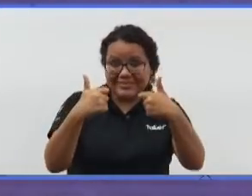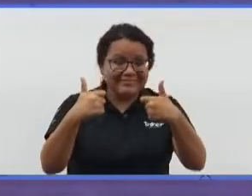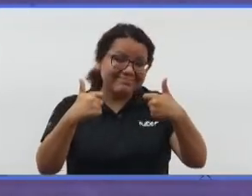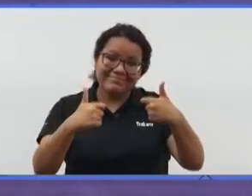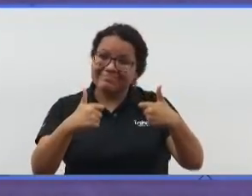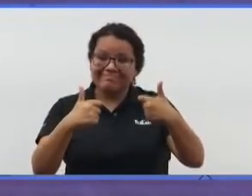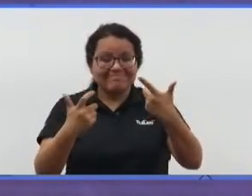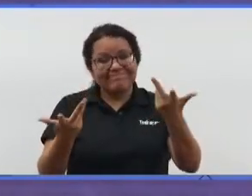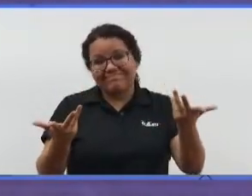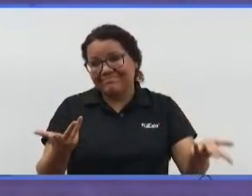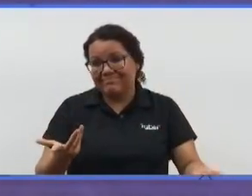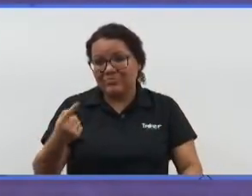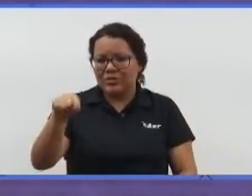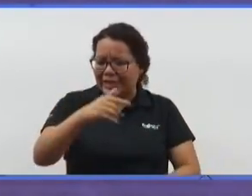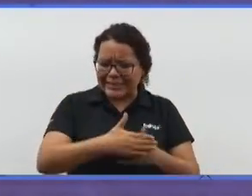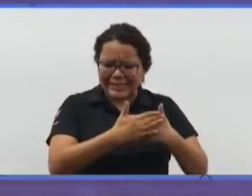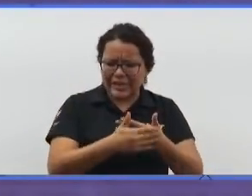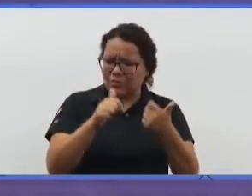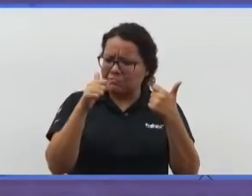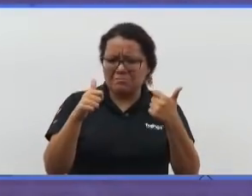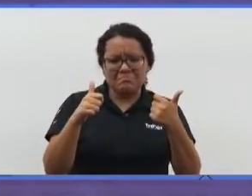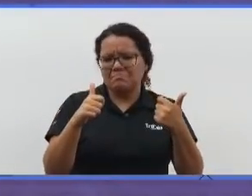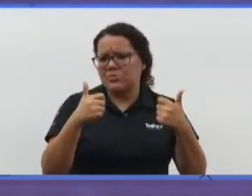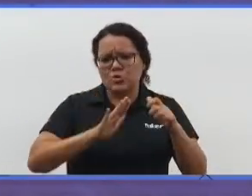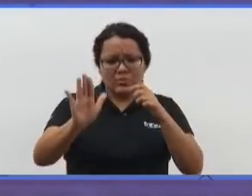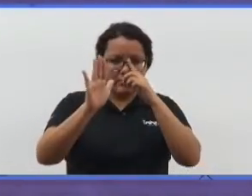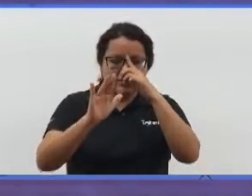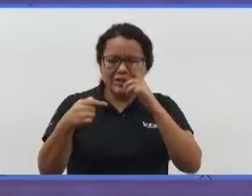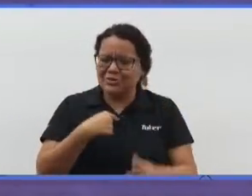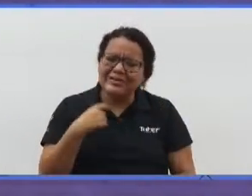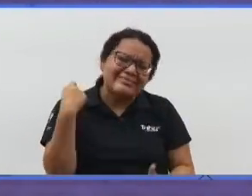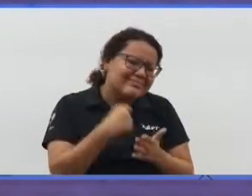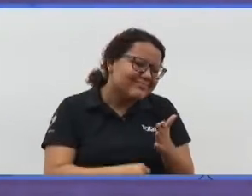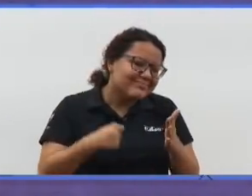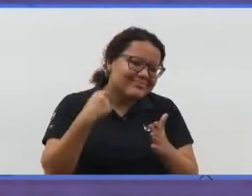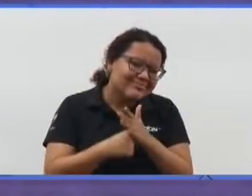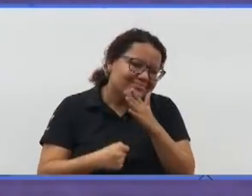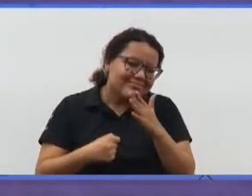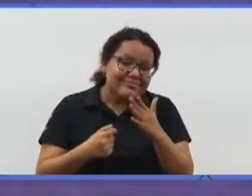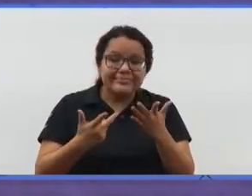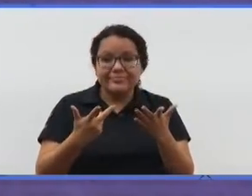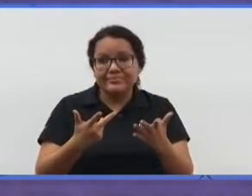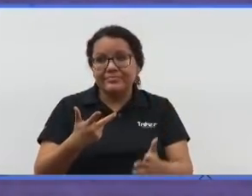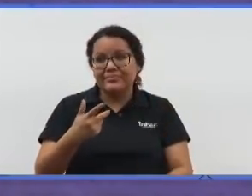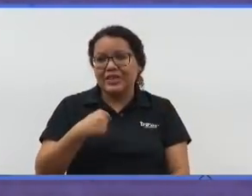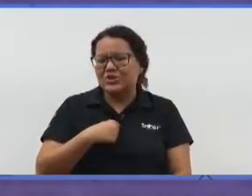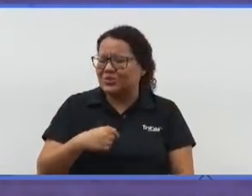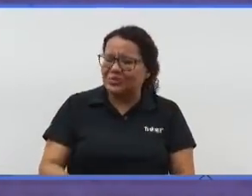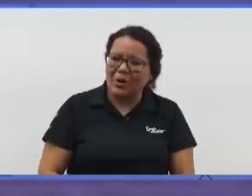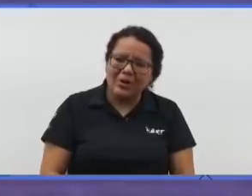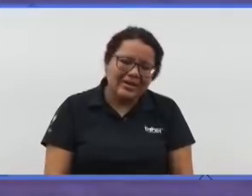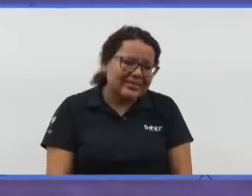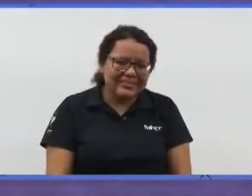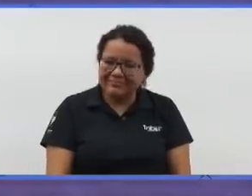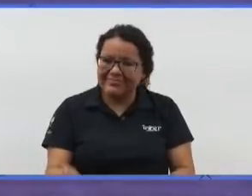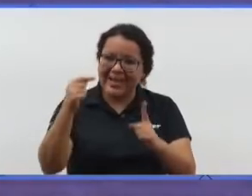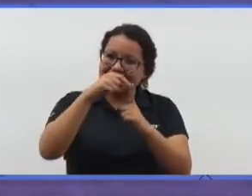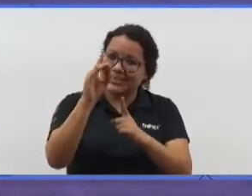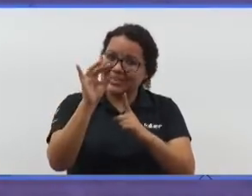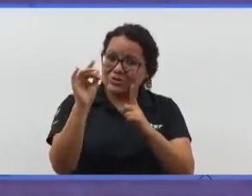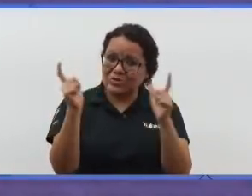una buena mamá nunca fuiste un buen hijo yo lo intenté hasta el último día mi padre cuando le di tanta guerra hasta los 18 años